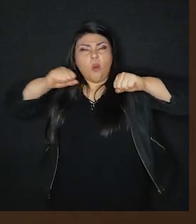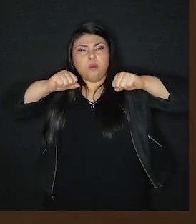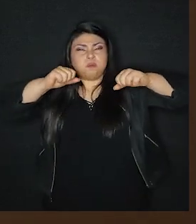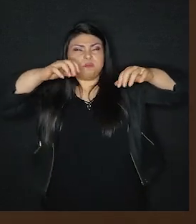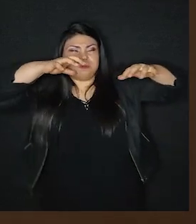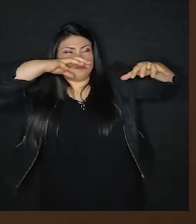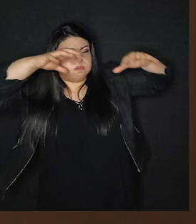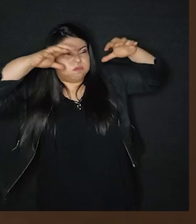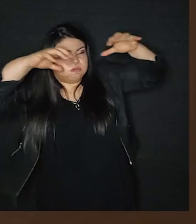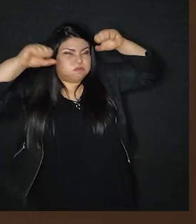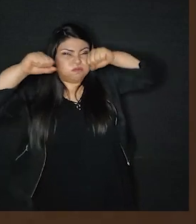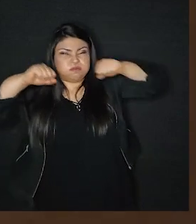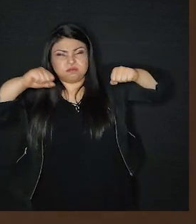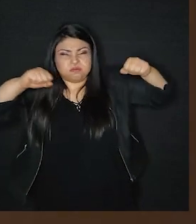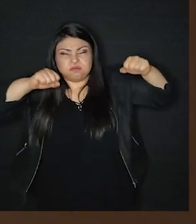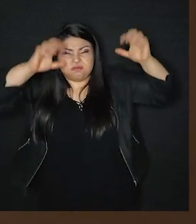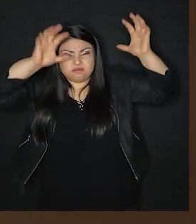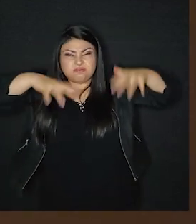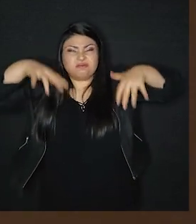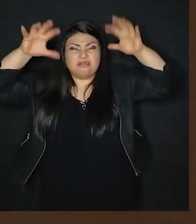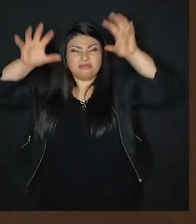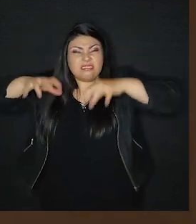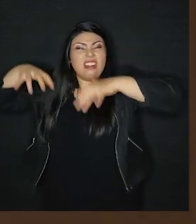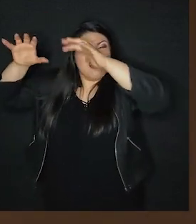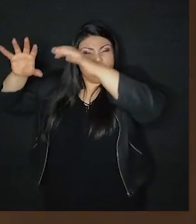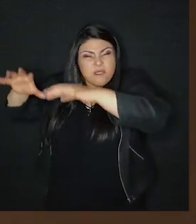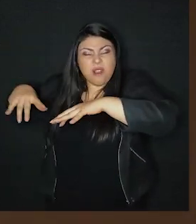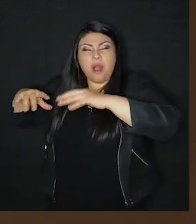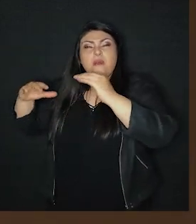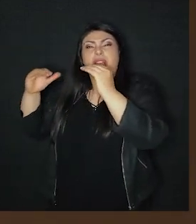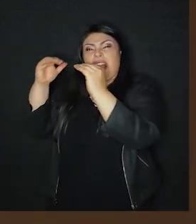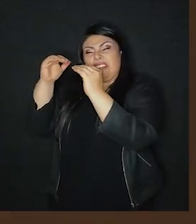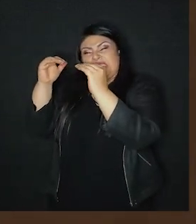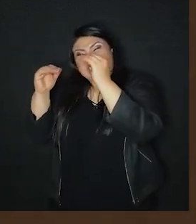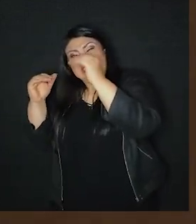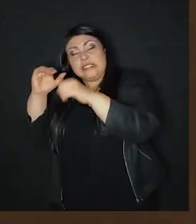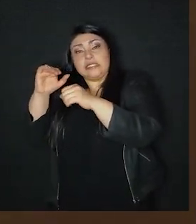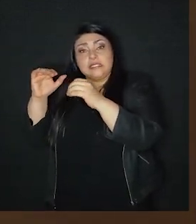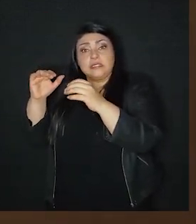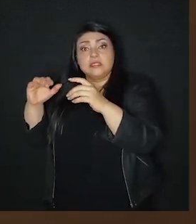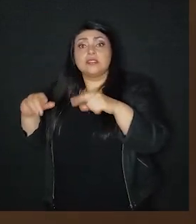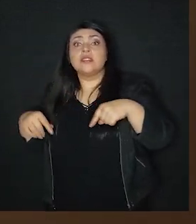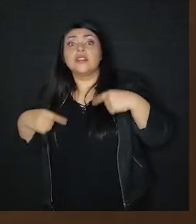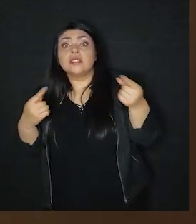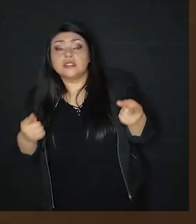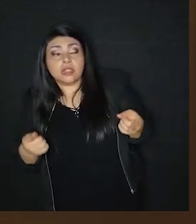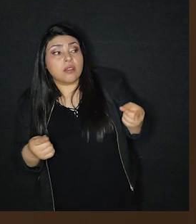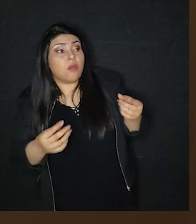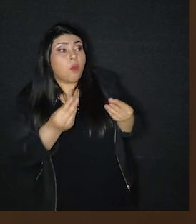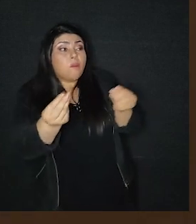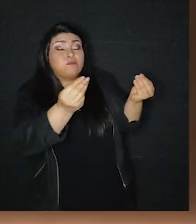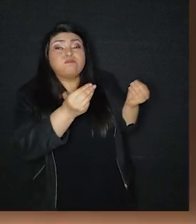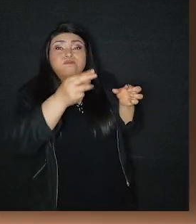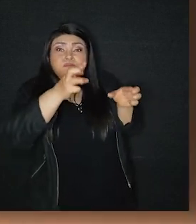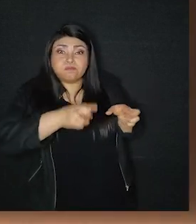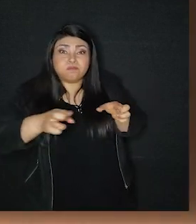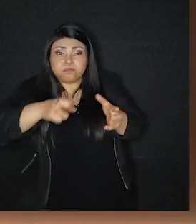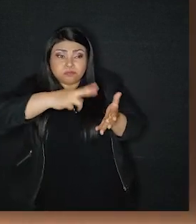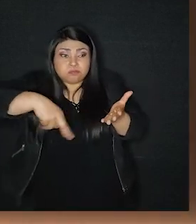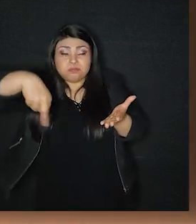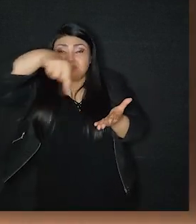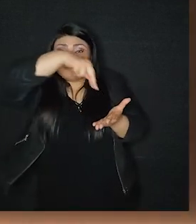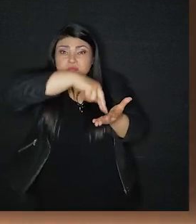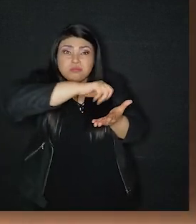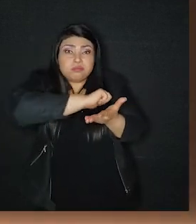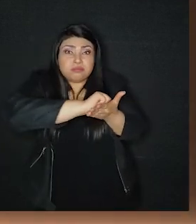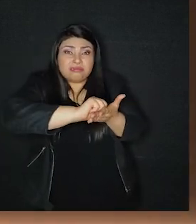abrieron y los cuerpos de muchos Santos que habían dormido resucitaron y saliendo los sepulcros después de la resurrección de Jesús entraron a la Santa Ciudad